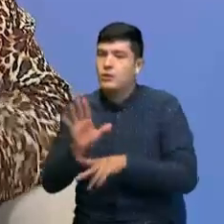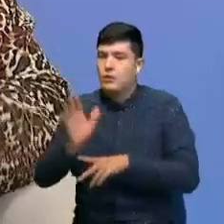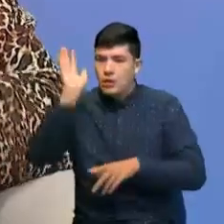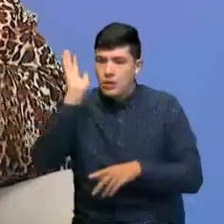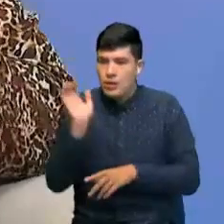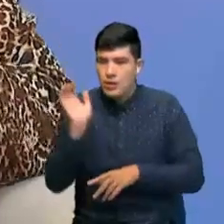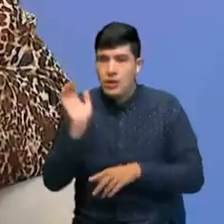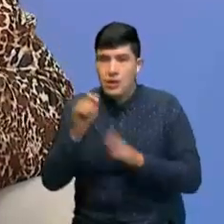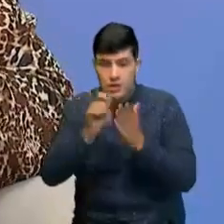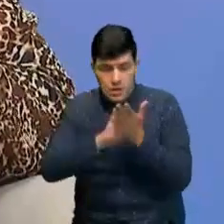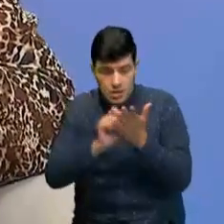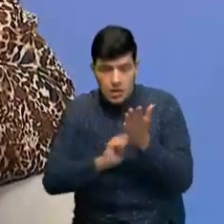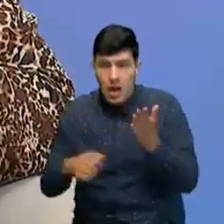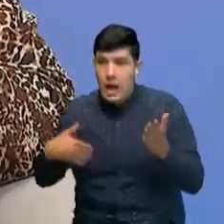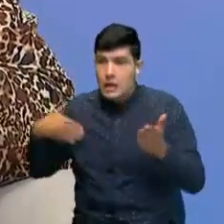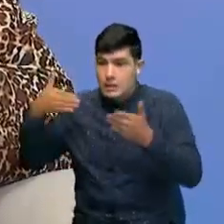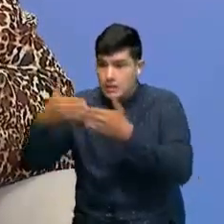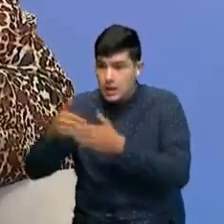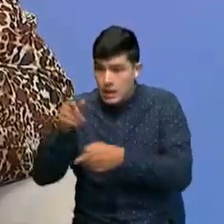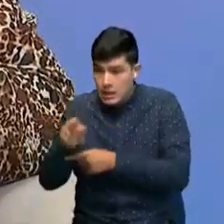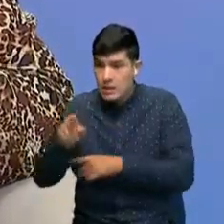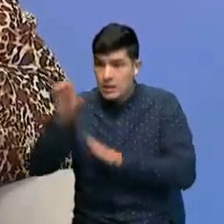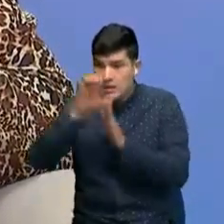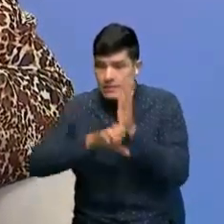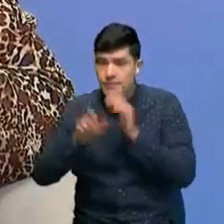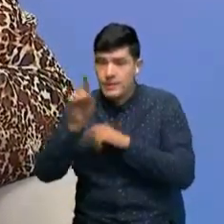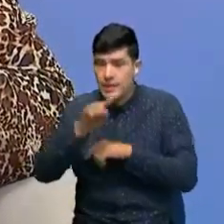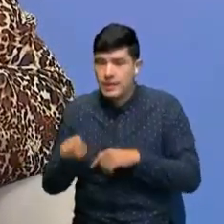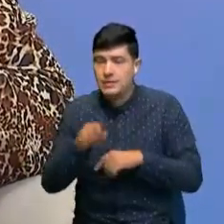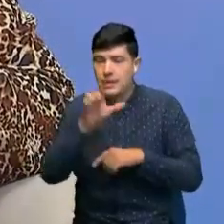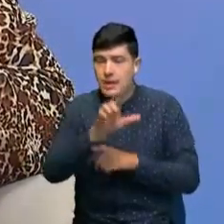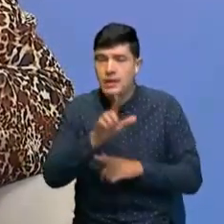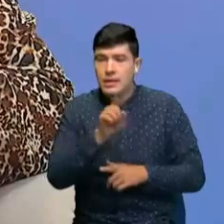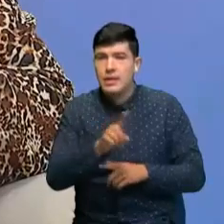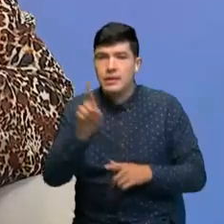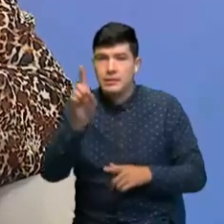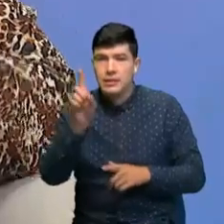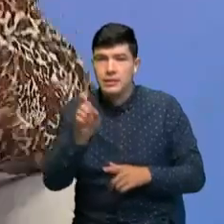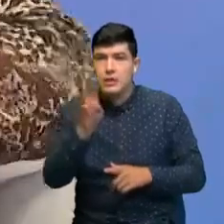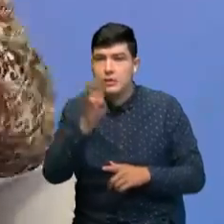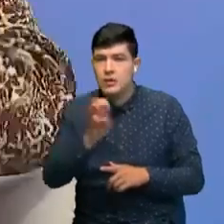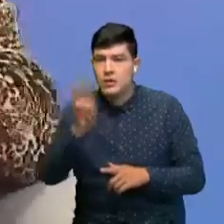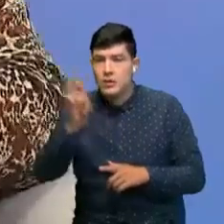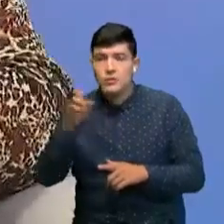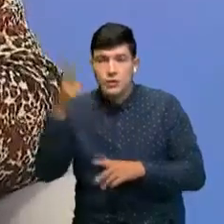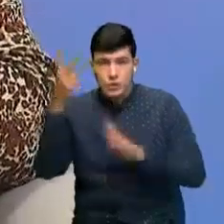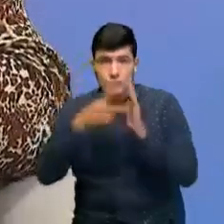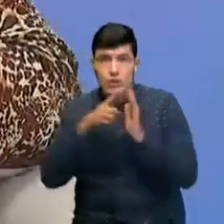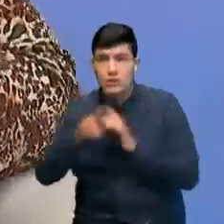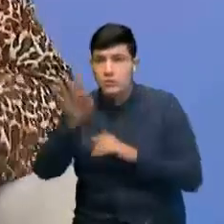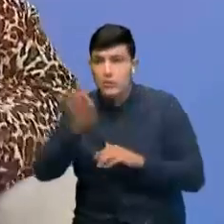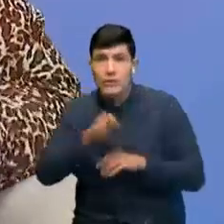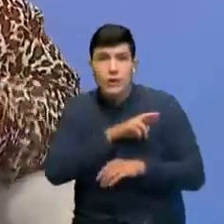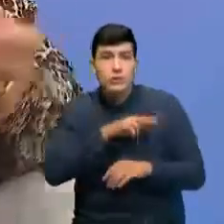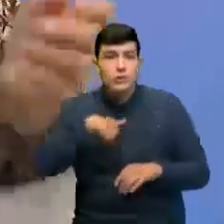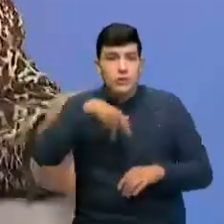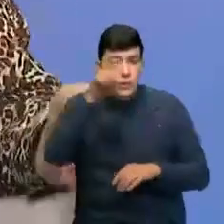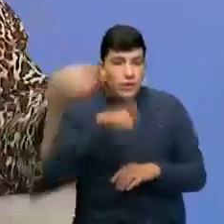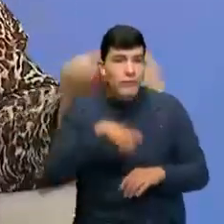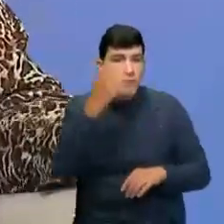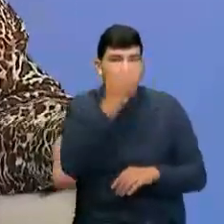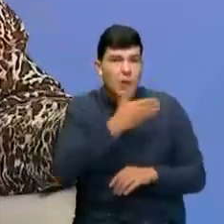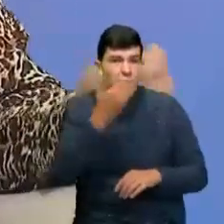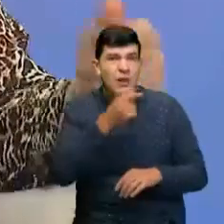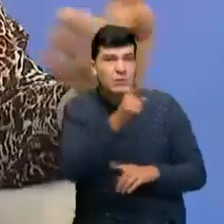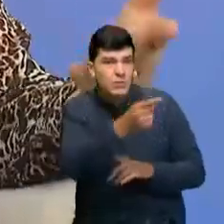pensión. Hasta ahí con la sentencia SL 1688 del 2019. ¿Qué debemos probar, como dice la